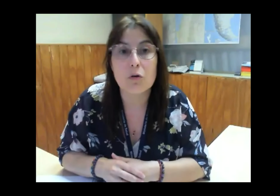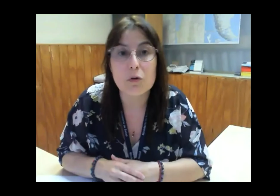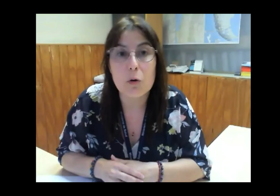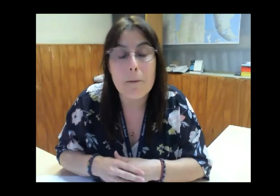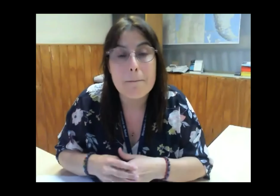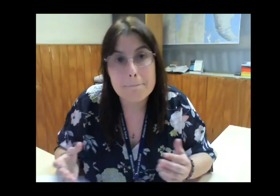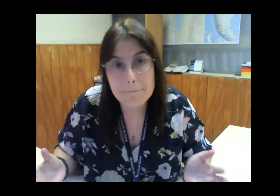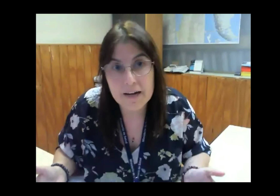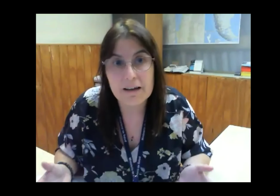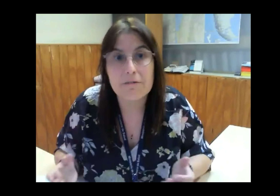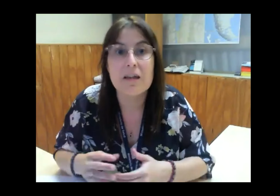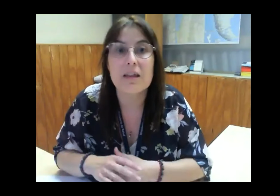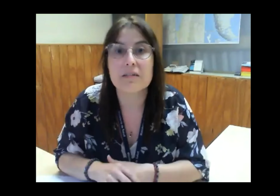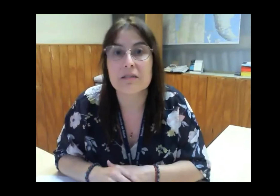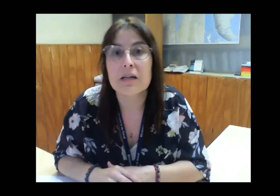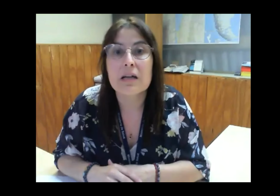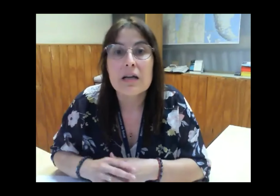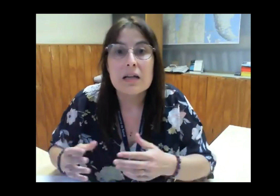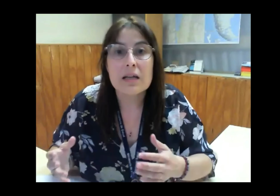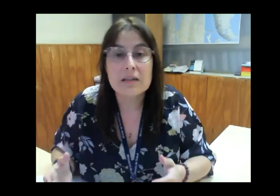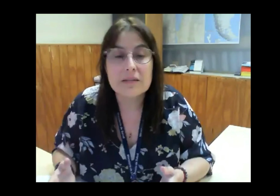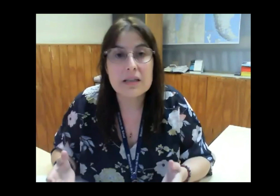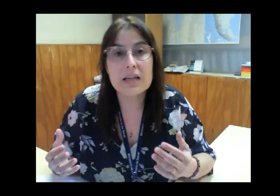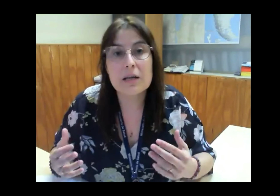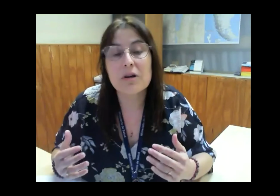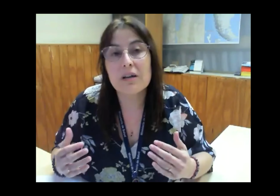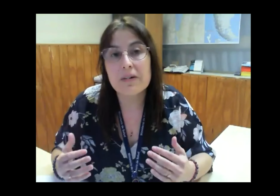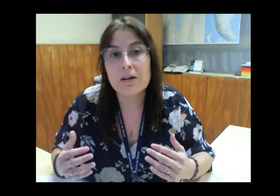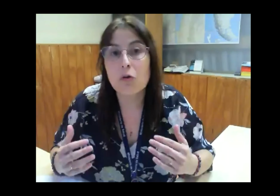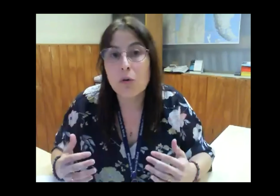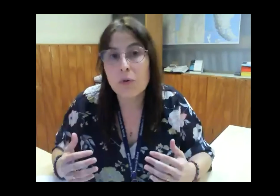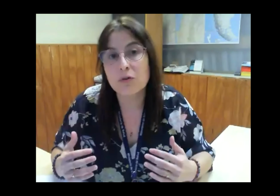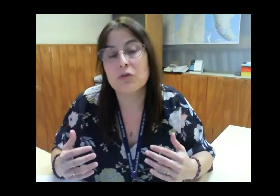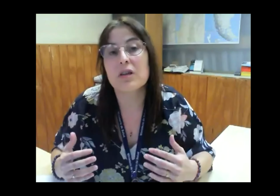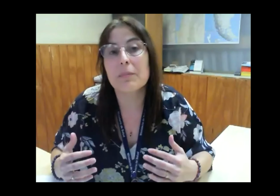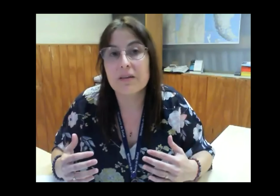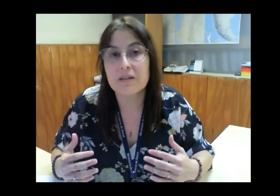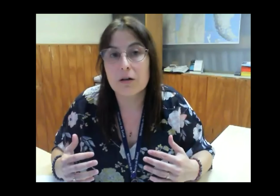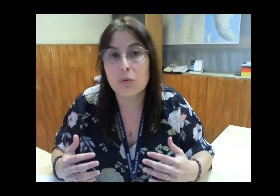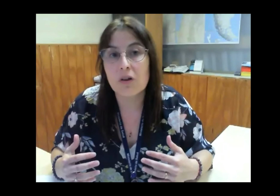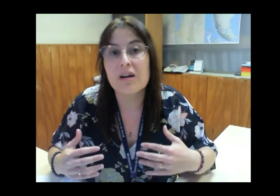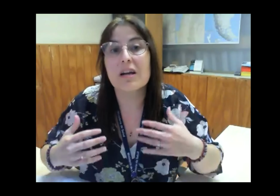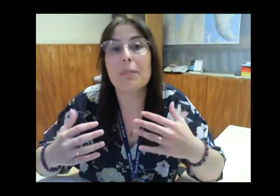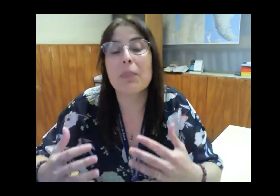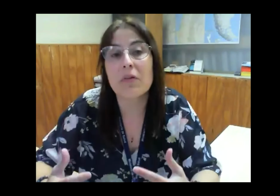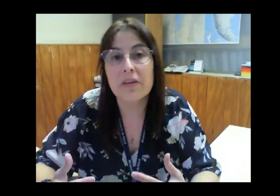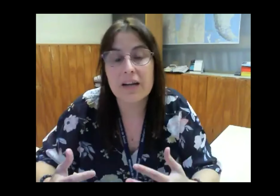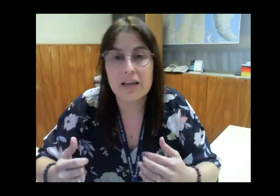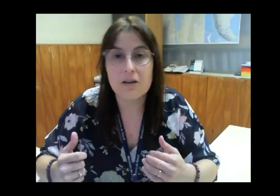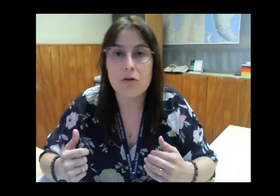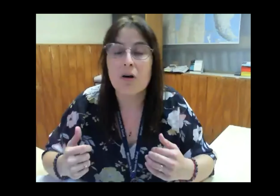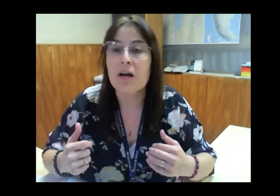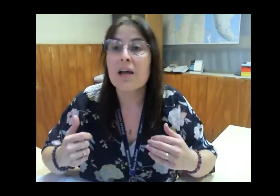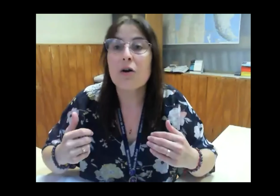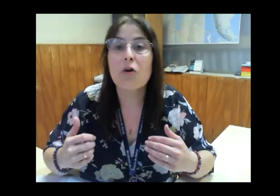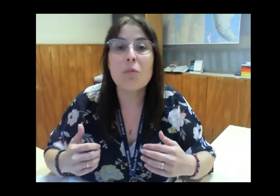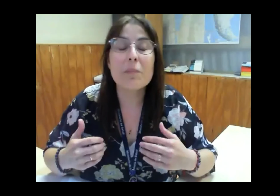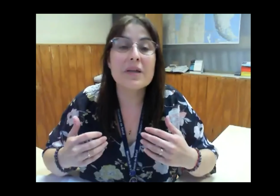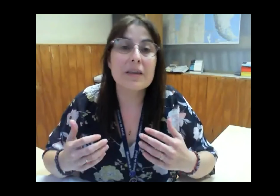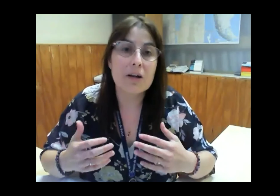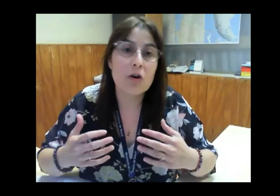¿cierto?, cobró varias vidas. Y así tenemos que ver cómo esos sistemas de salud responden a aquello,